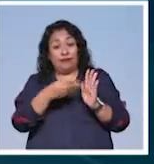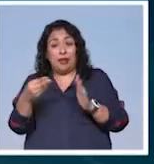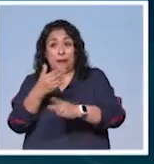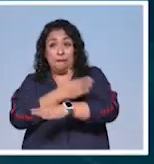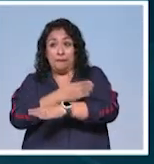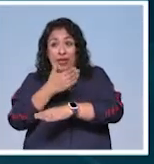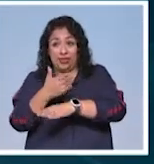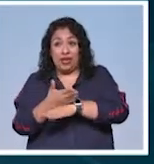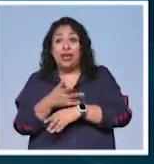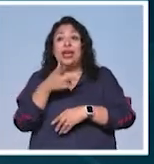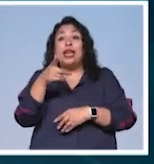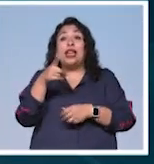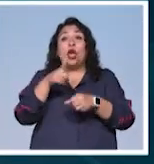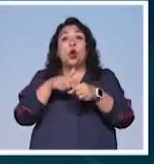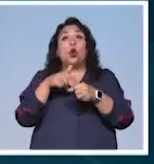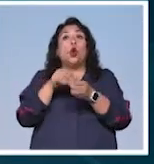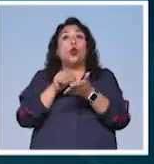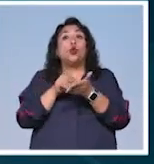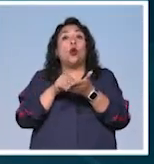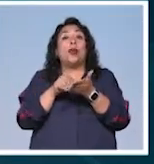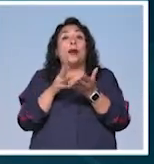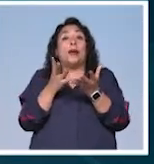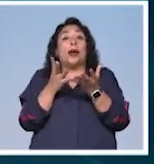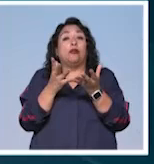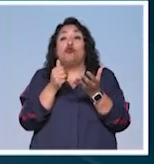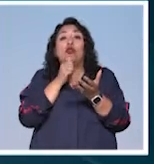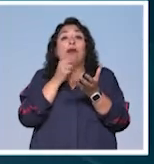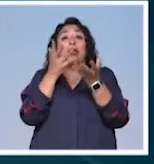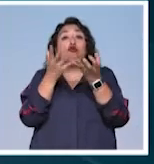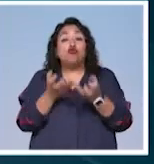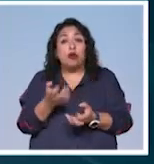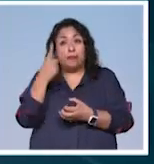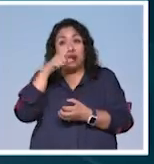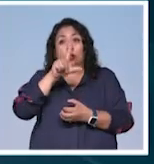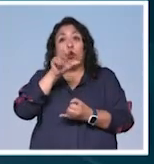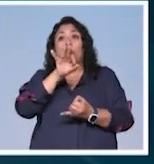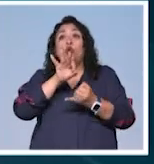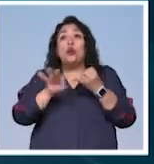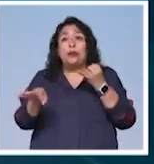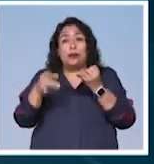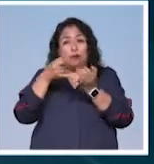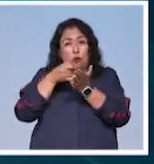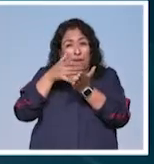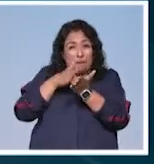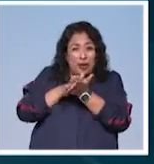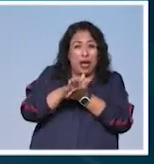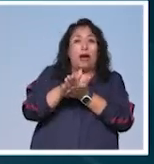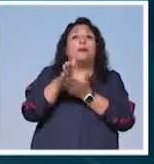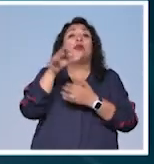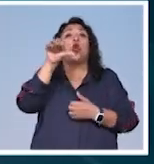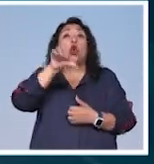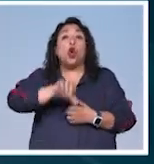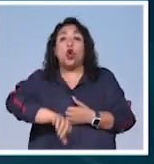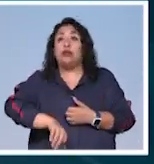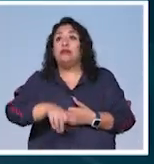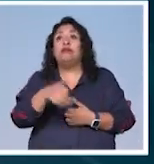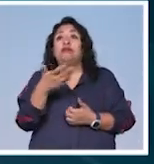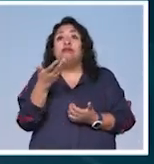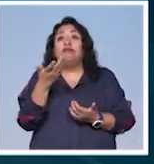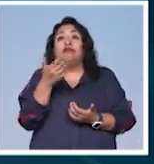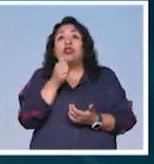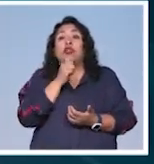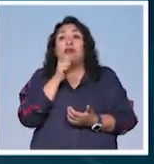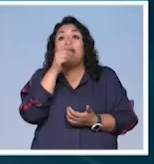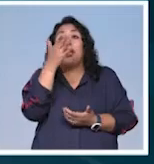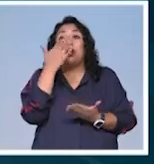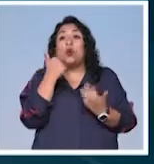madera mientras la tinta todavía estaba mojada, para finalmente hacer el trabajo de grabado. Hoy en día no quedan restos del